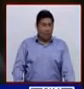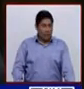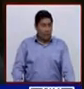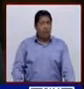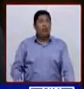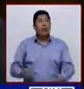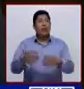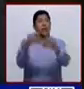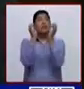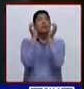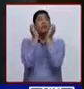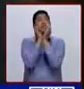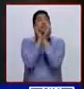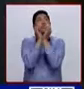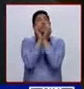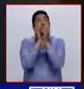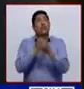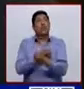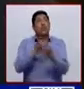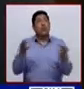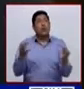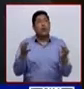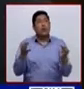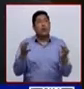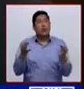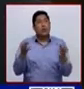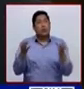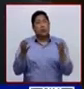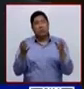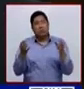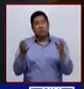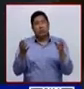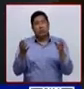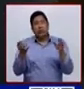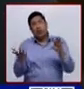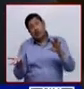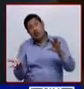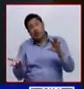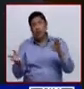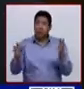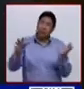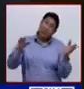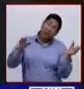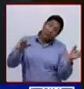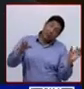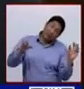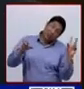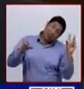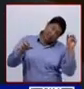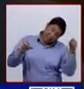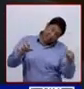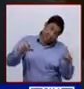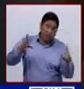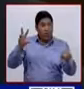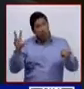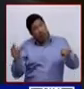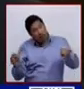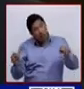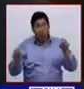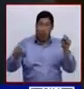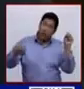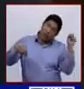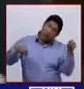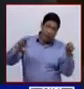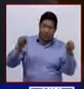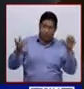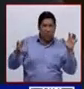La Defensoría está en este momento en el limbo. ¿Verdad? Está en el limbo. El mandato de la señora